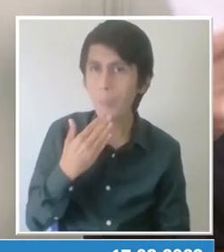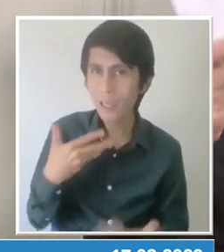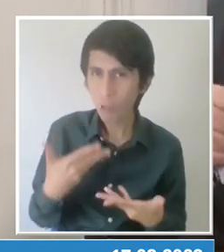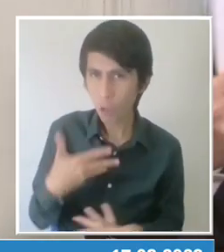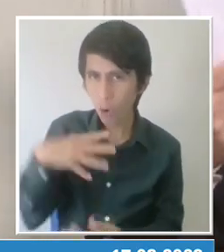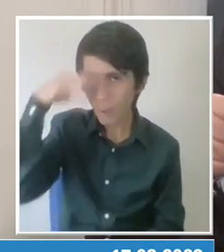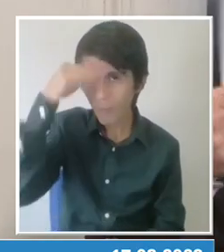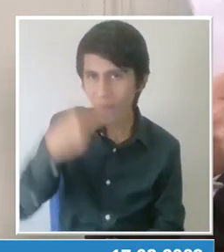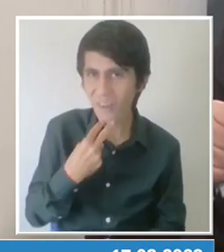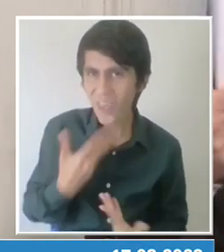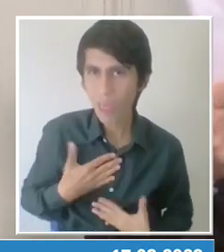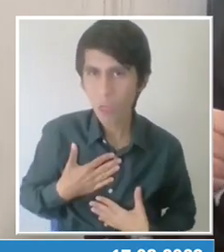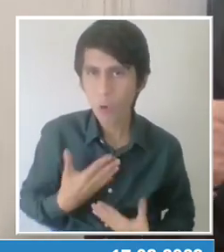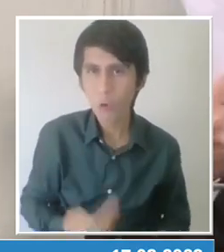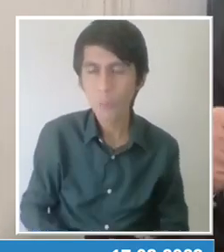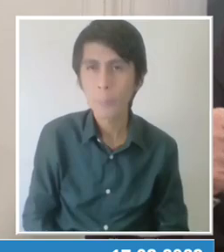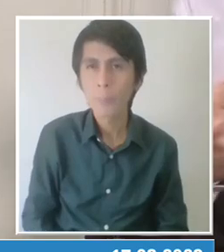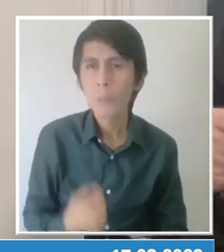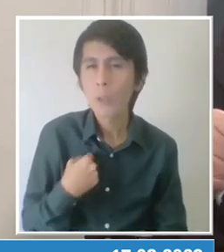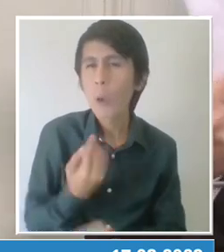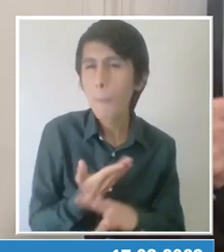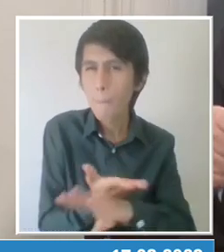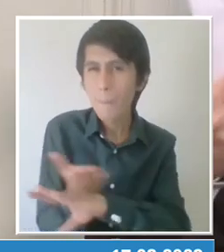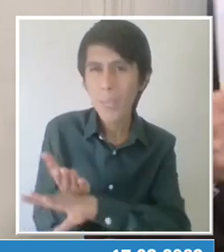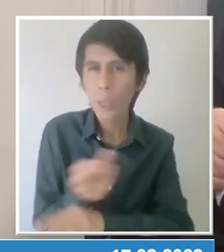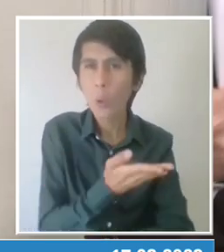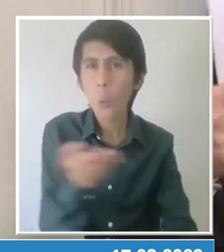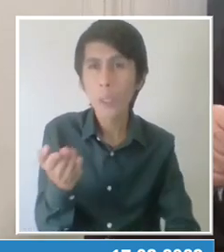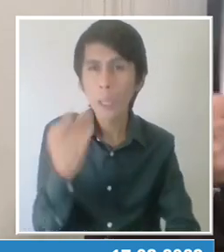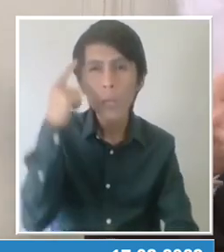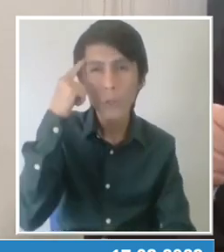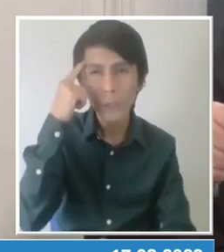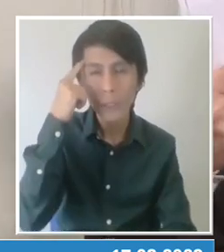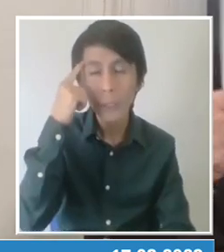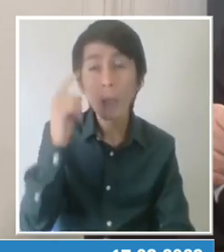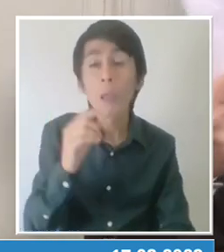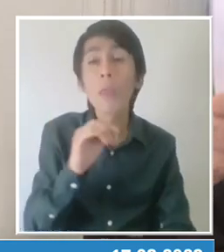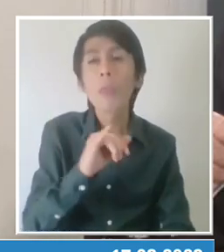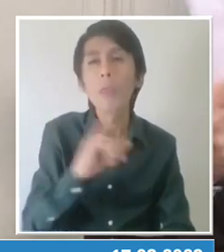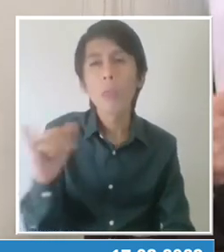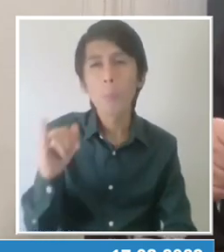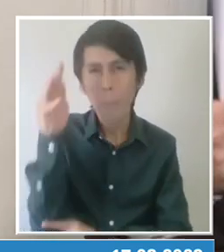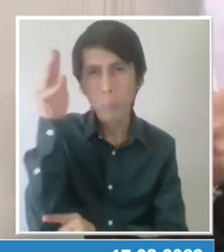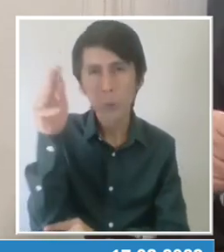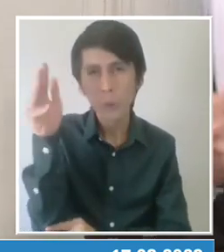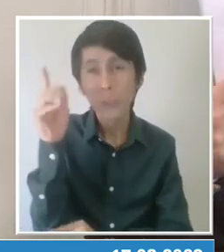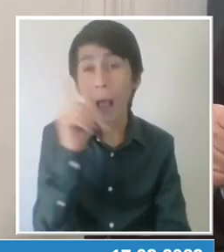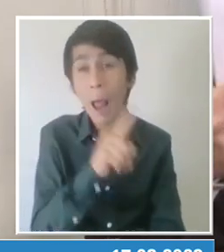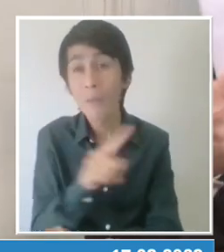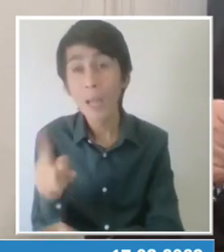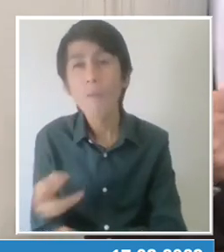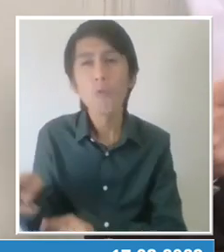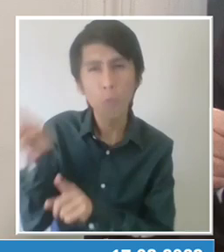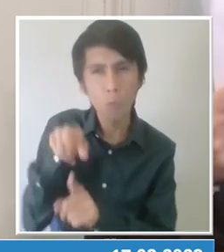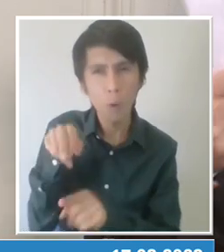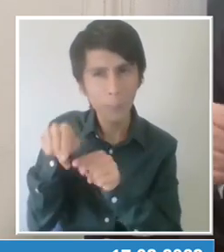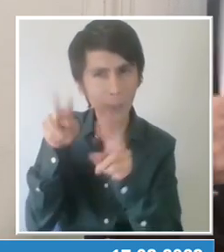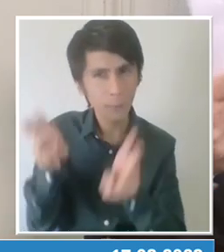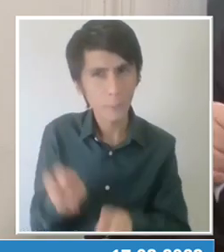Yo les pido que ustedes tengan muy presente, voy a volver al final de la exposición, a mencionar algo más sobre este punto.